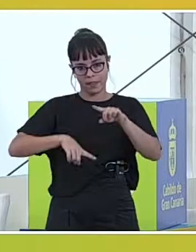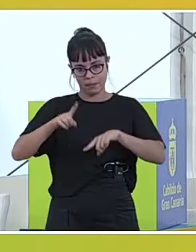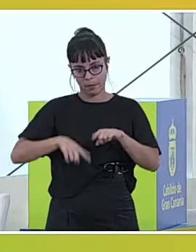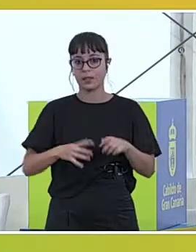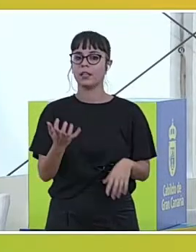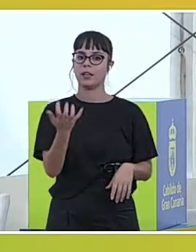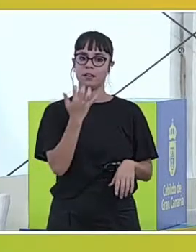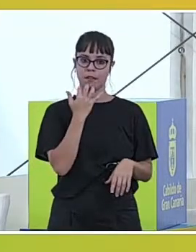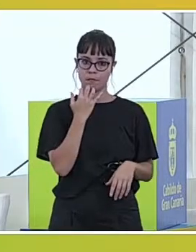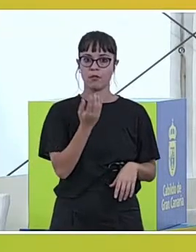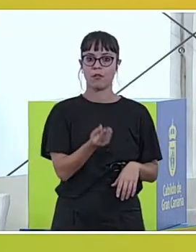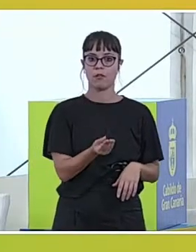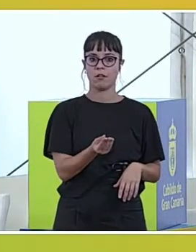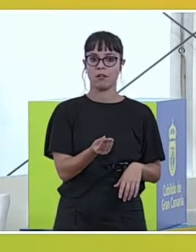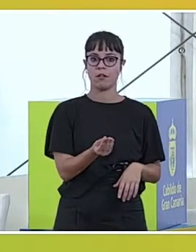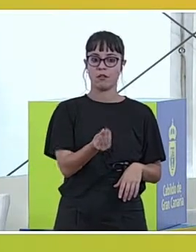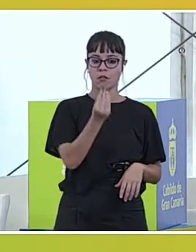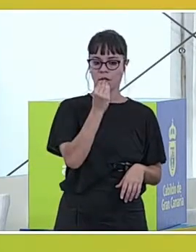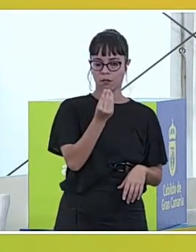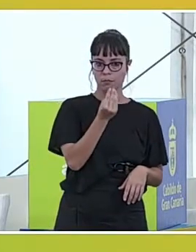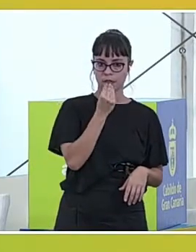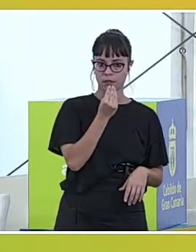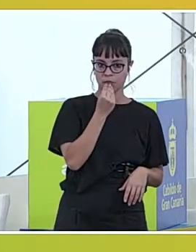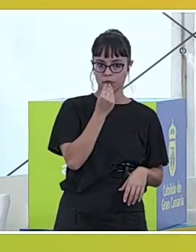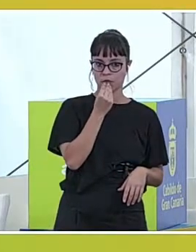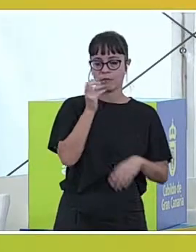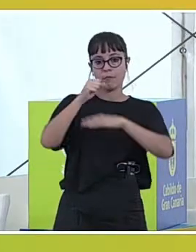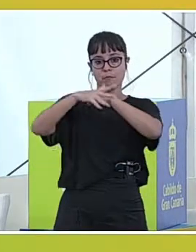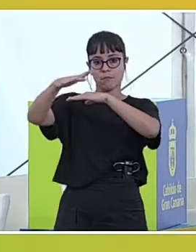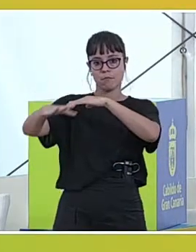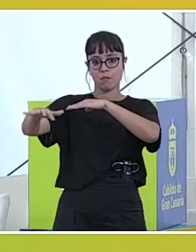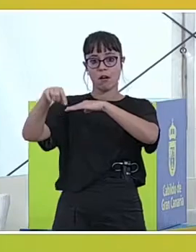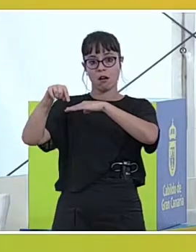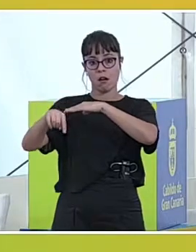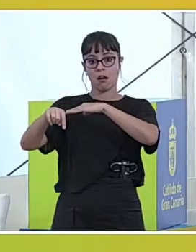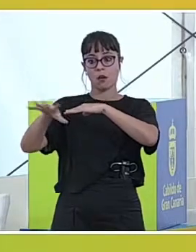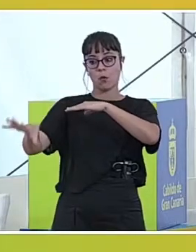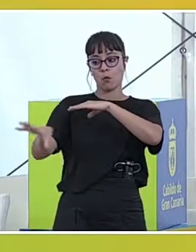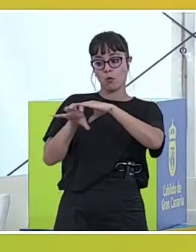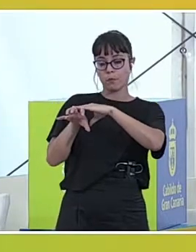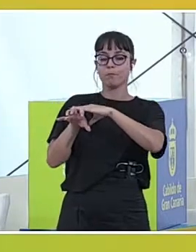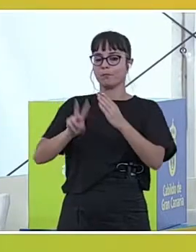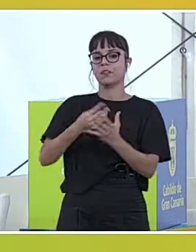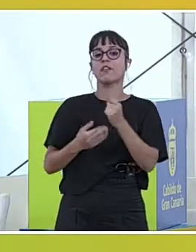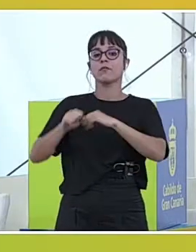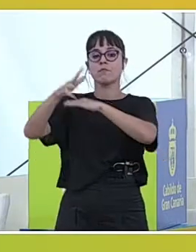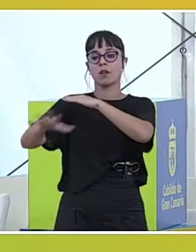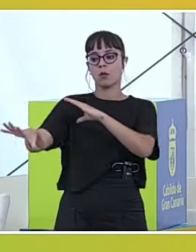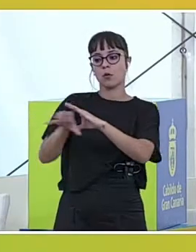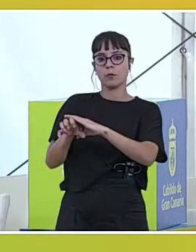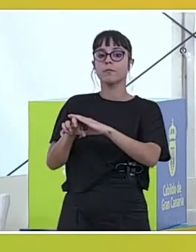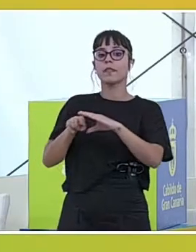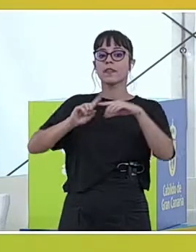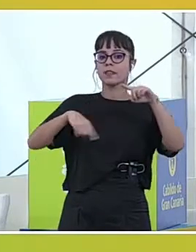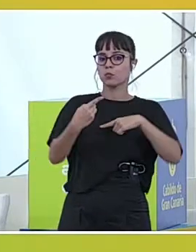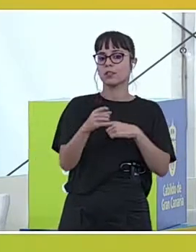precisamente el agua de alimentación. O sea, ese agua de mar va a depender luego qué tipo de salmuera vamos a obtener. Además,